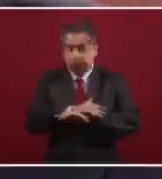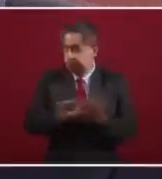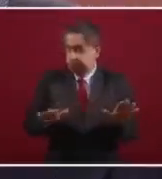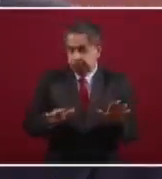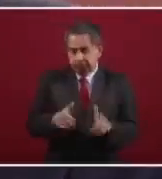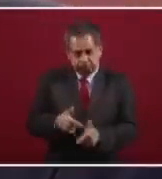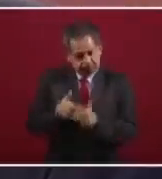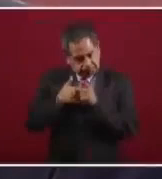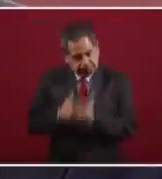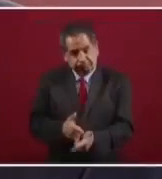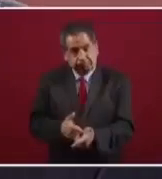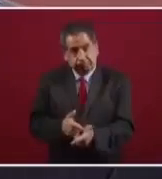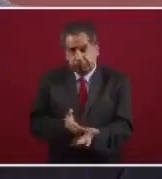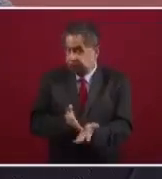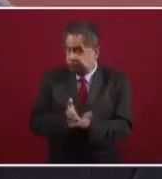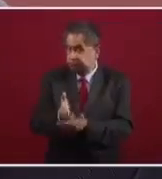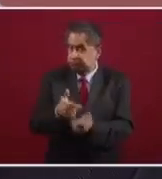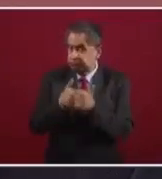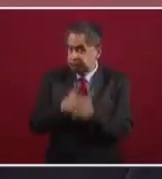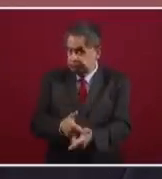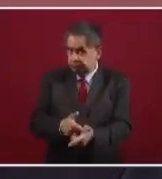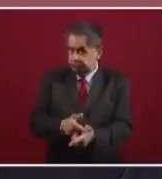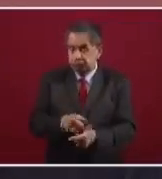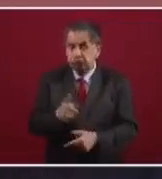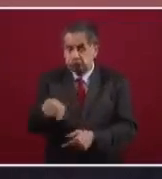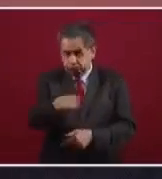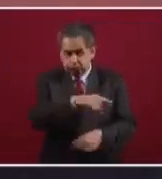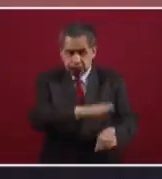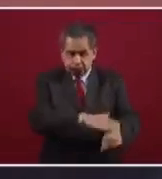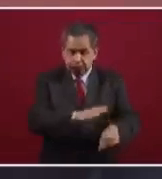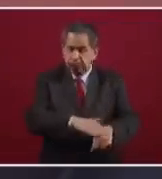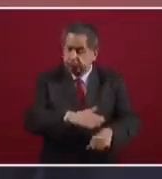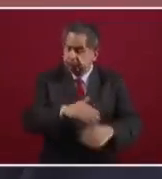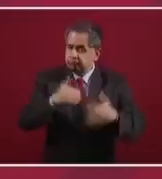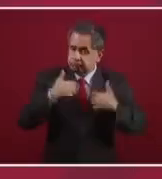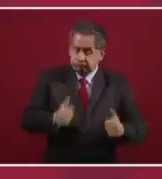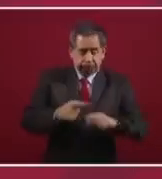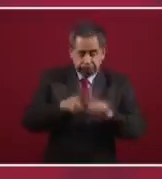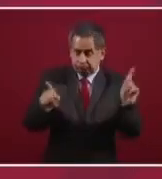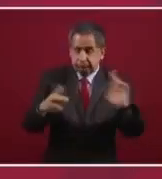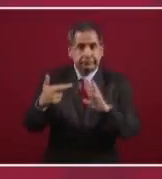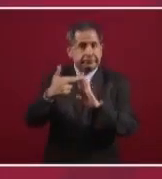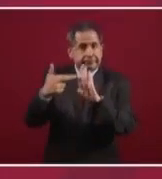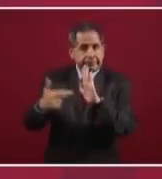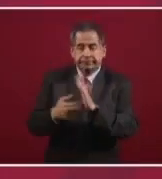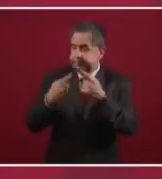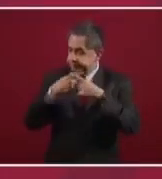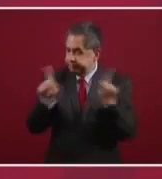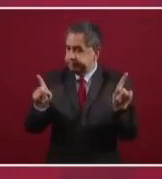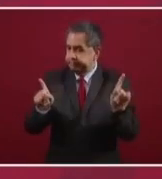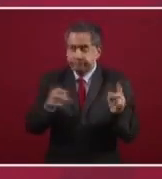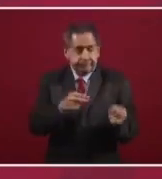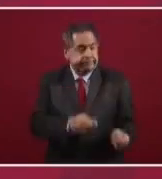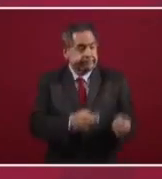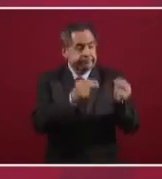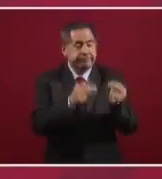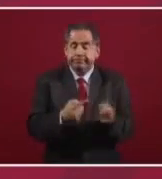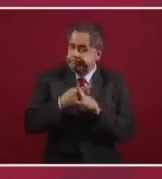pues se va a ir entendiendo de que ya son otras las reglas para hacer negocios